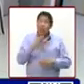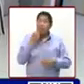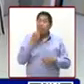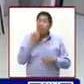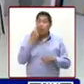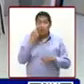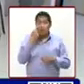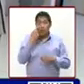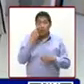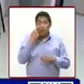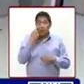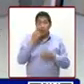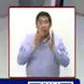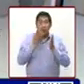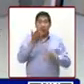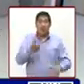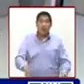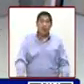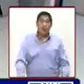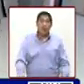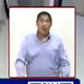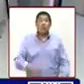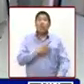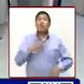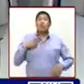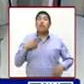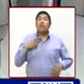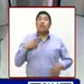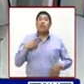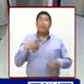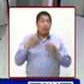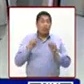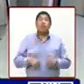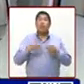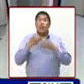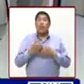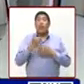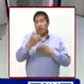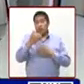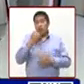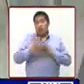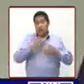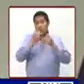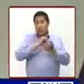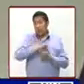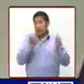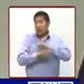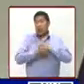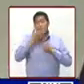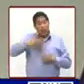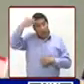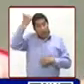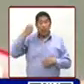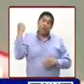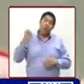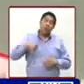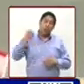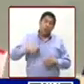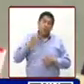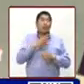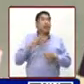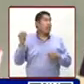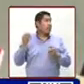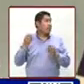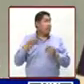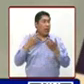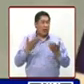lo que conozco, están hablando. Ahí está, el diputado Jáuregui. Para llevar adelante el proceso de renovación de estos altos tribunales, habida